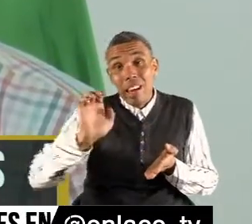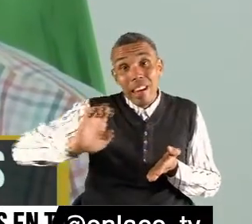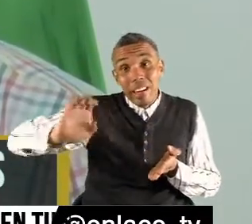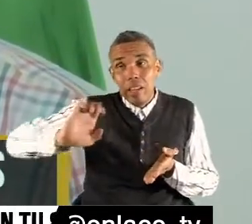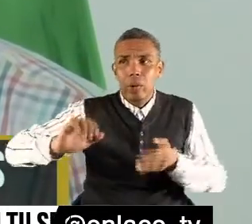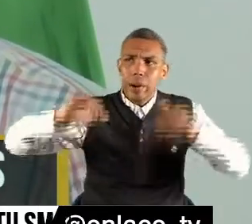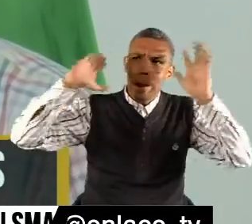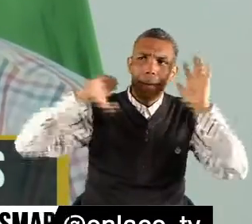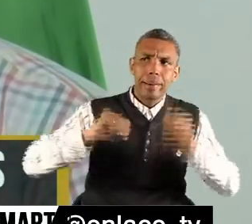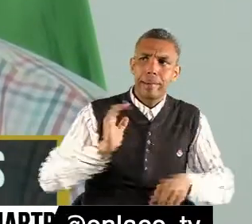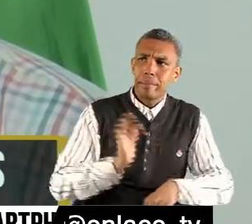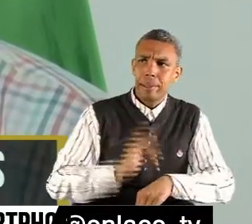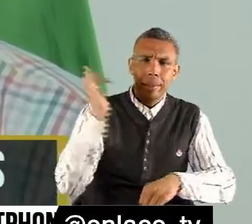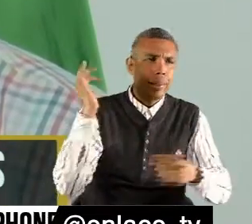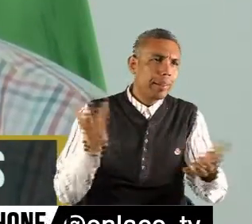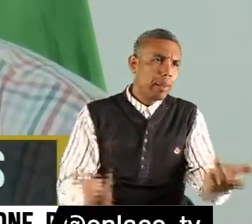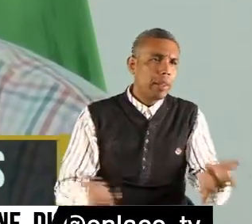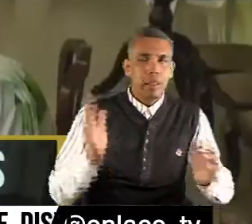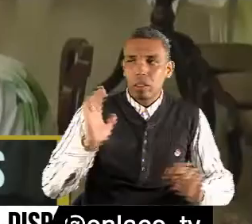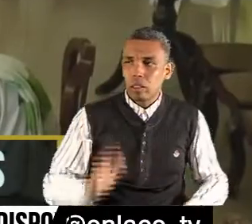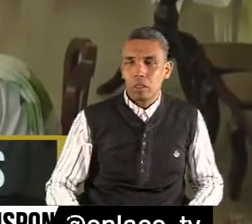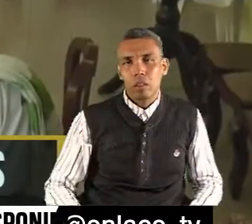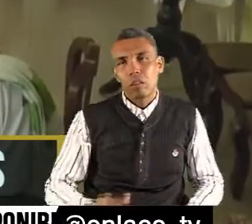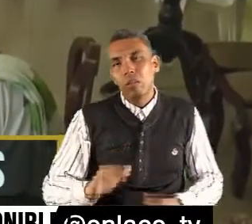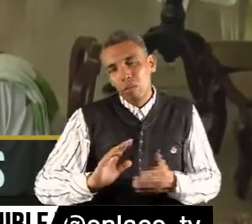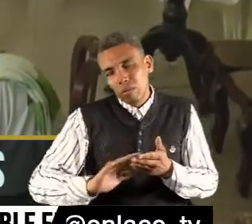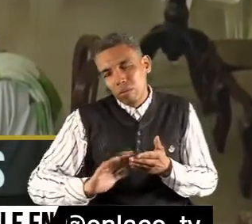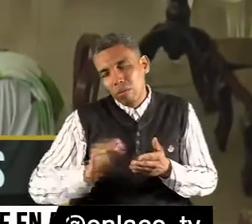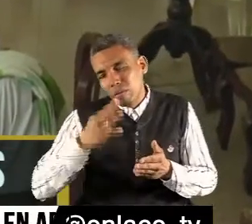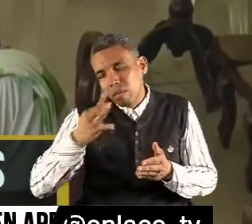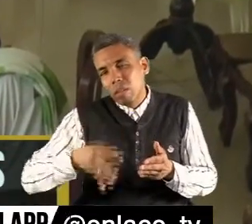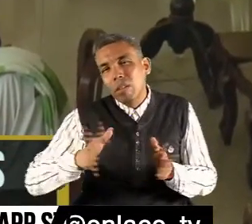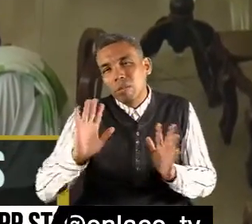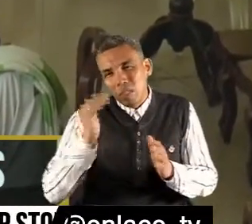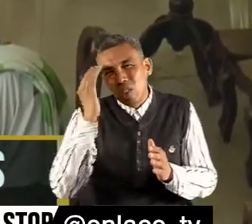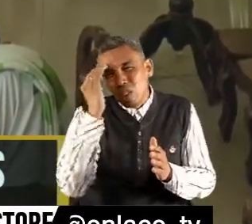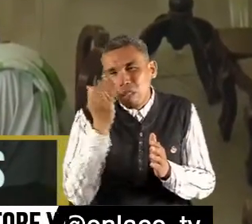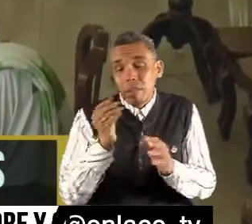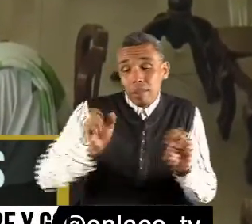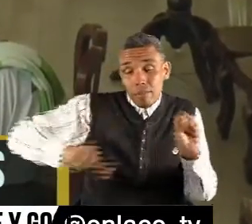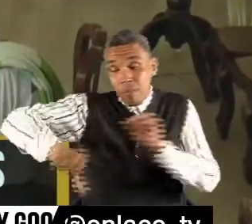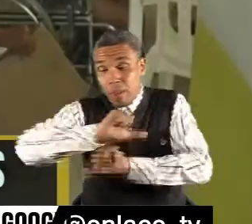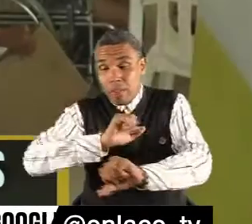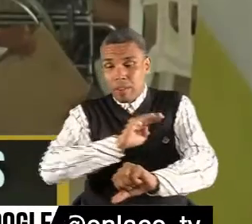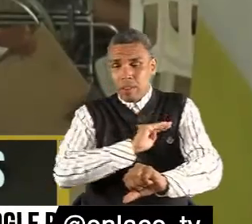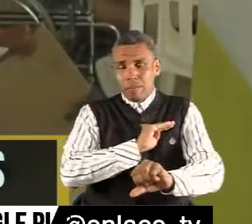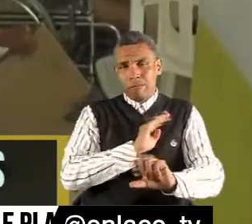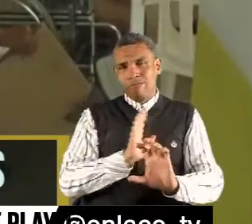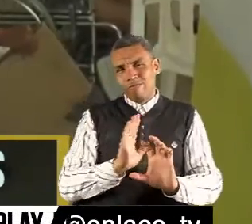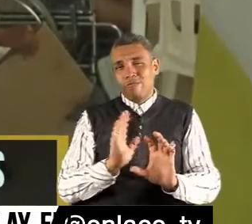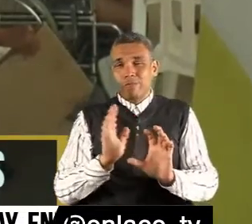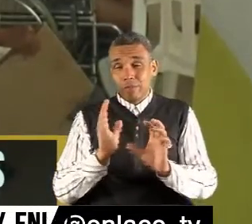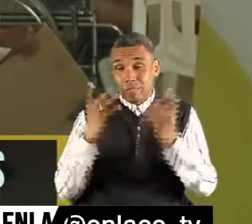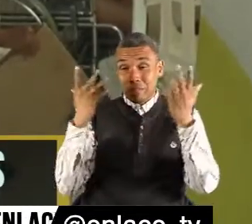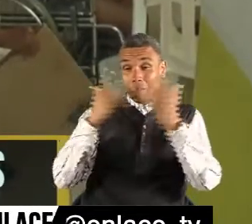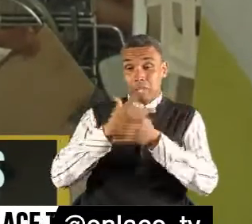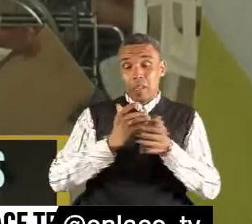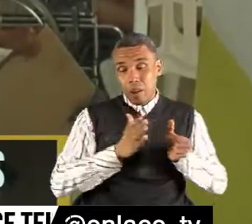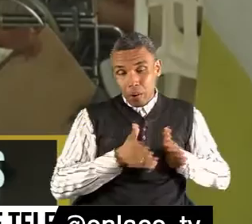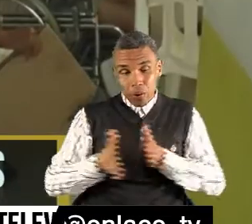Nosotros esperamos que el próximo año pueda estar iniciando el 2 o el 3 de enero. Y eso conlleva